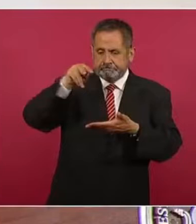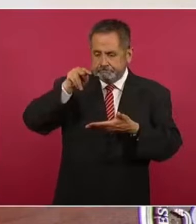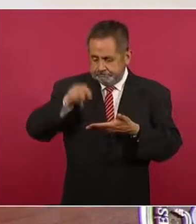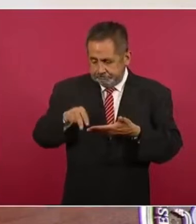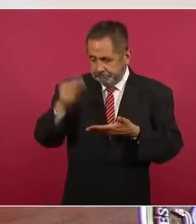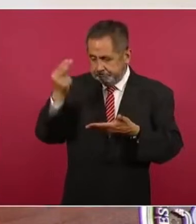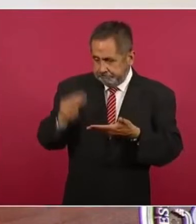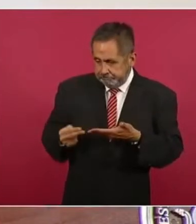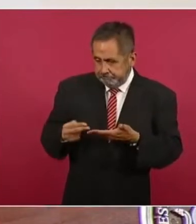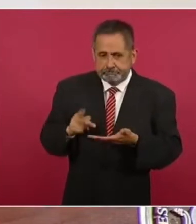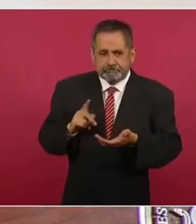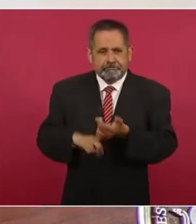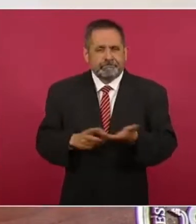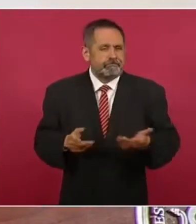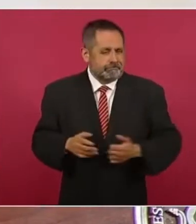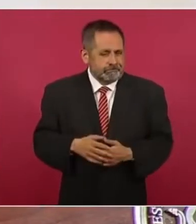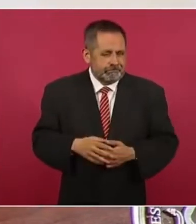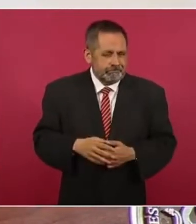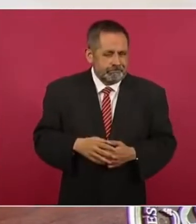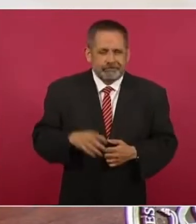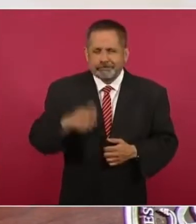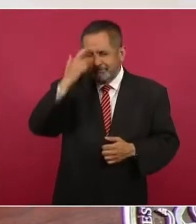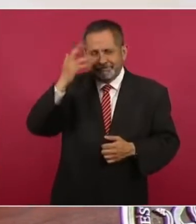que se conocía como palomas mensajeras.